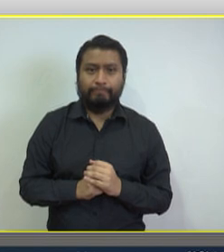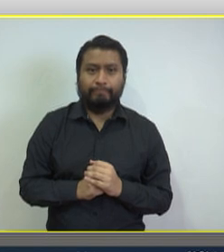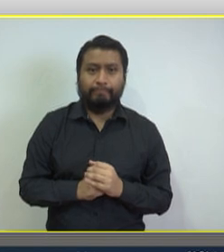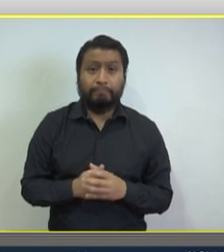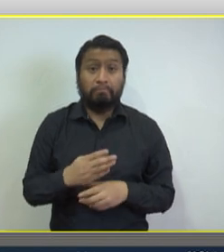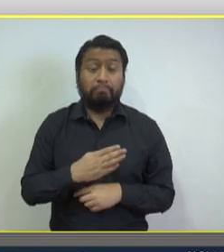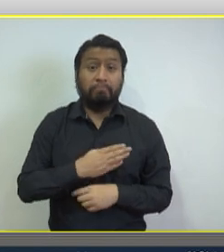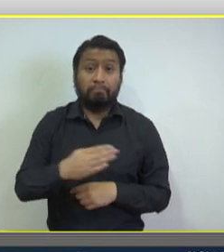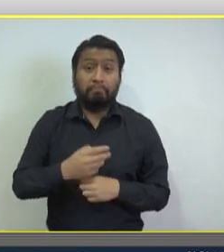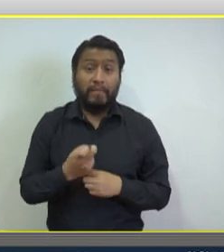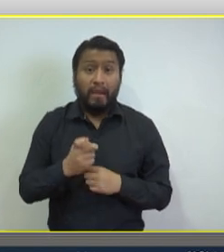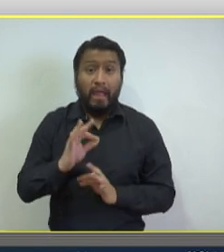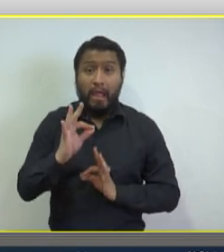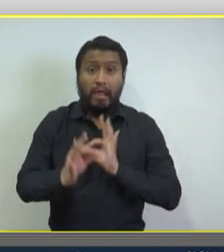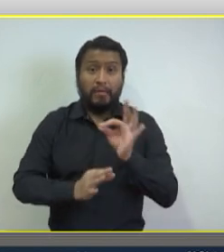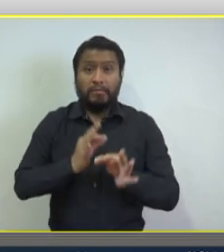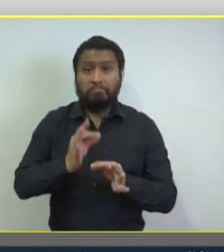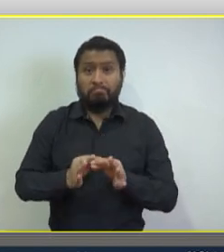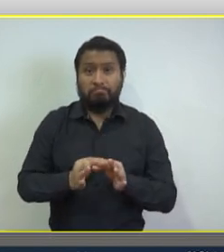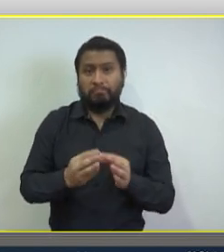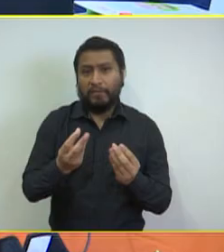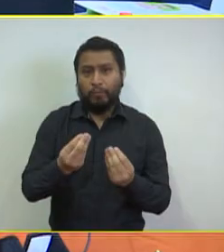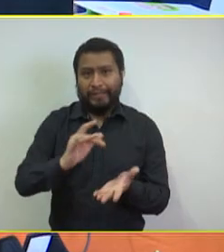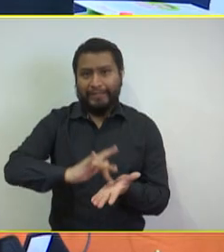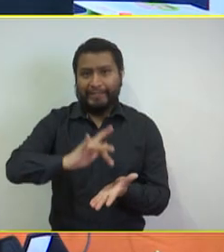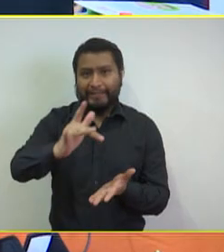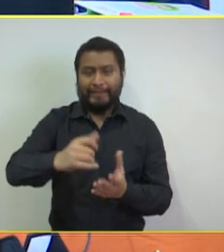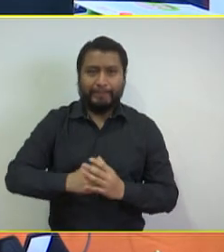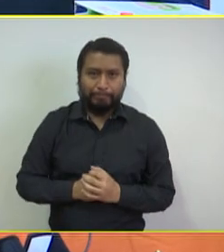Bueno, pues eso sería todo de nuestra parte. Muchas gracias.